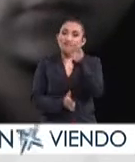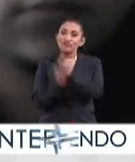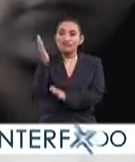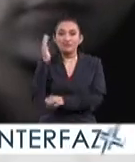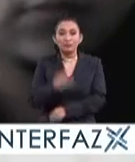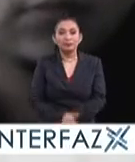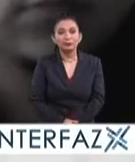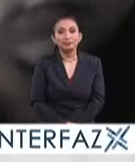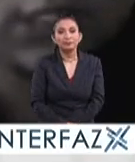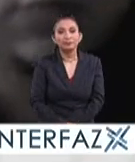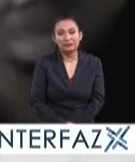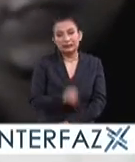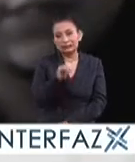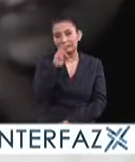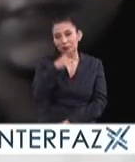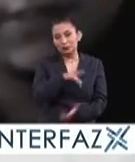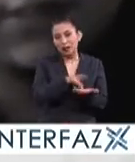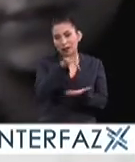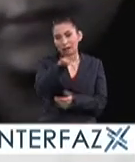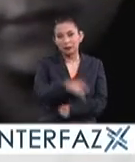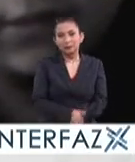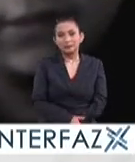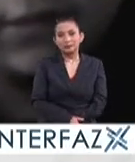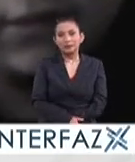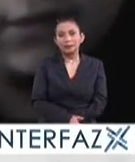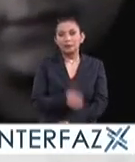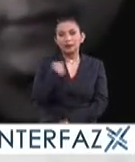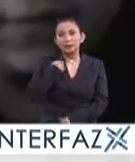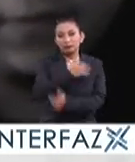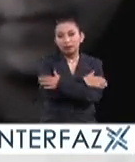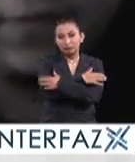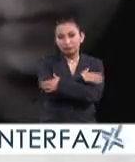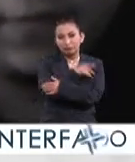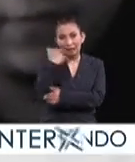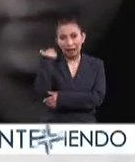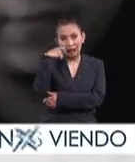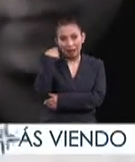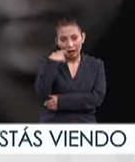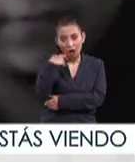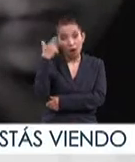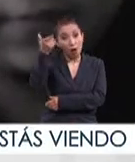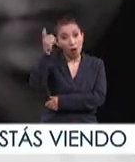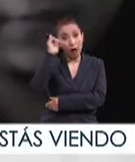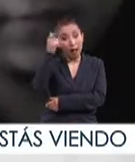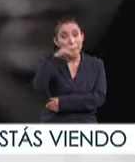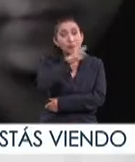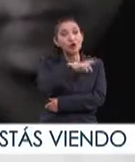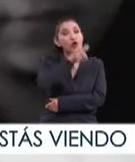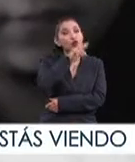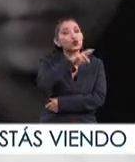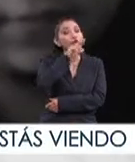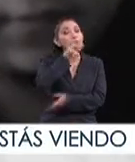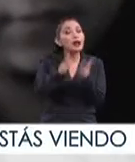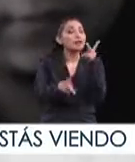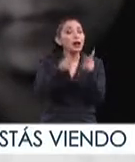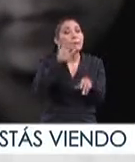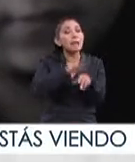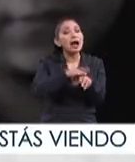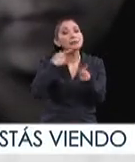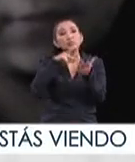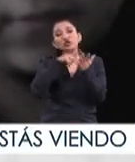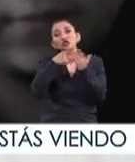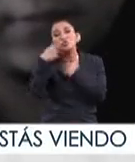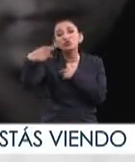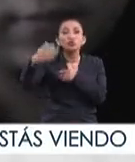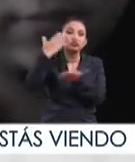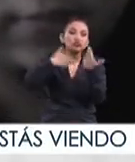esta. Sí, muchas gracias. Pues te mandamos un fuerte abrazo a Querétaro y ojalá que muy pronto estemos platicando sobre más